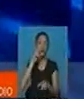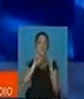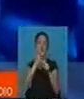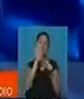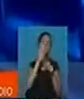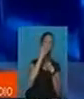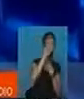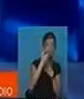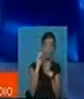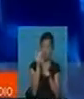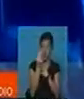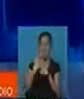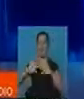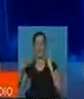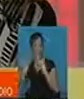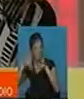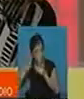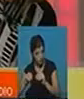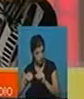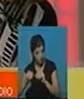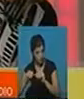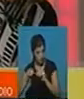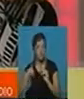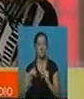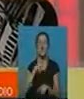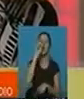mundo. Hubo más muertos por